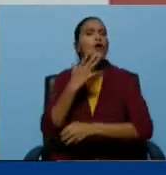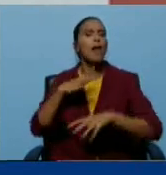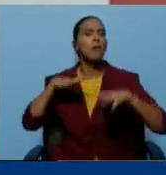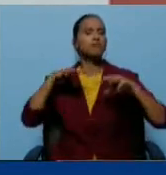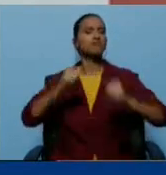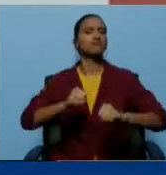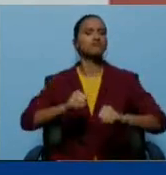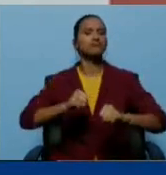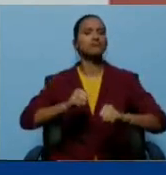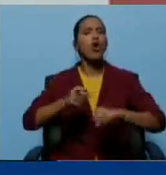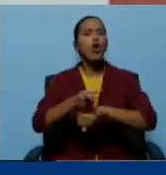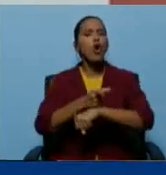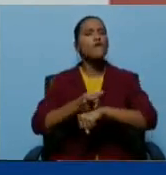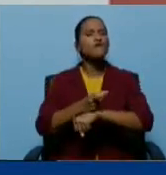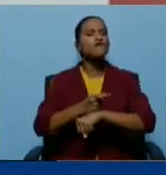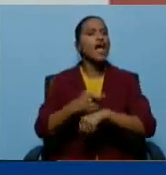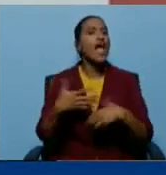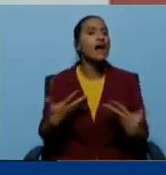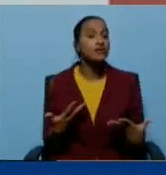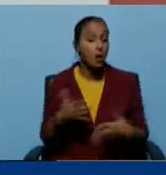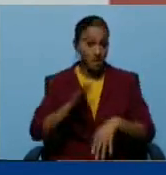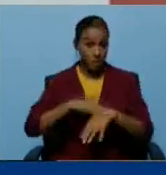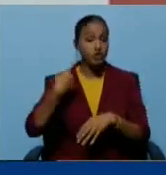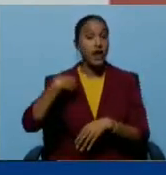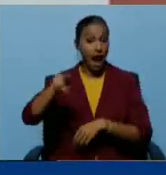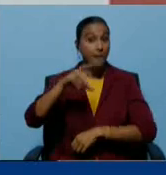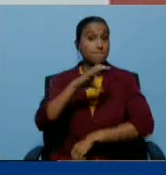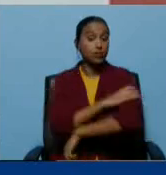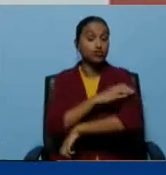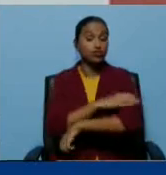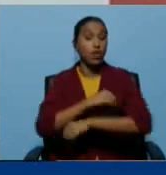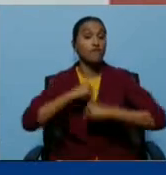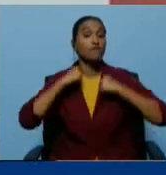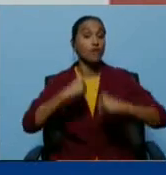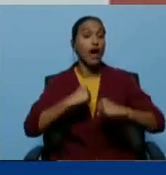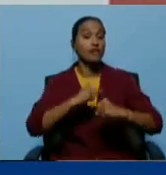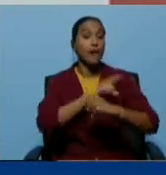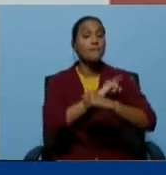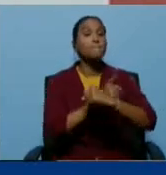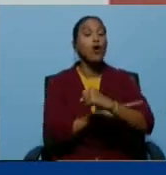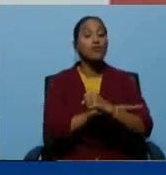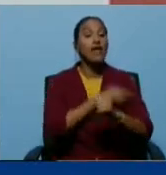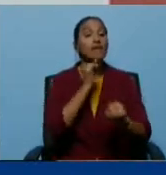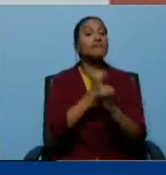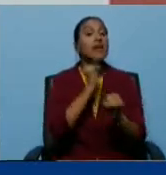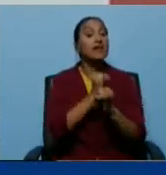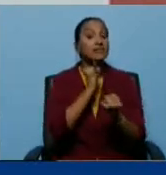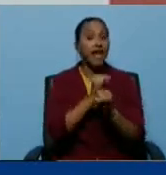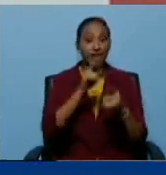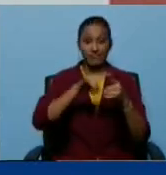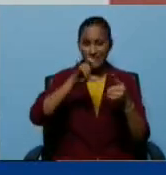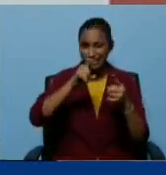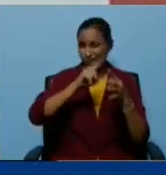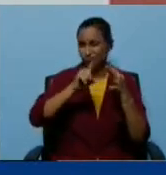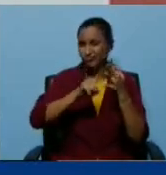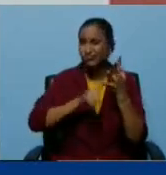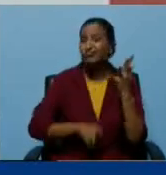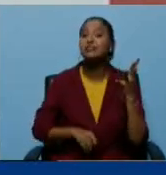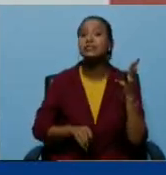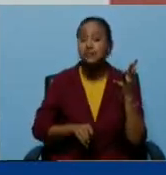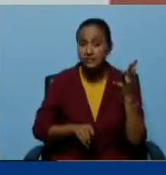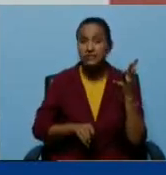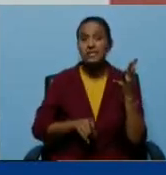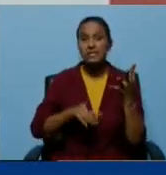y con el poder que tenían en las redes, y con los criminales en las calles, hizo los desmanes y la violencia que